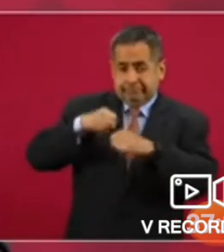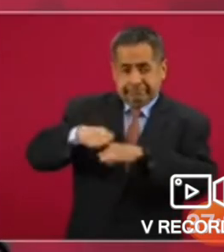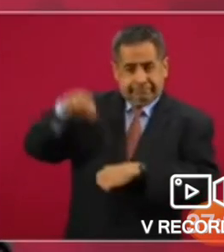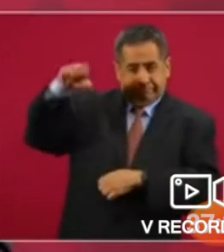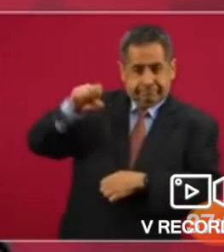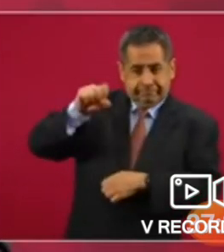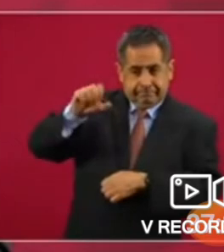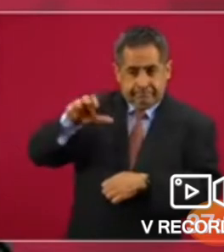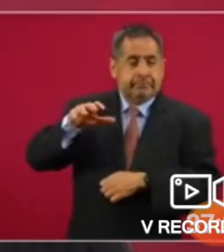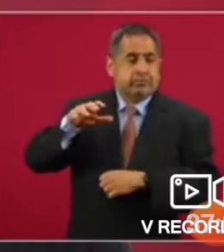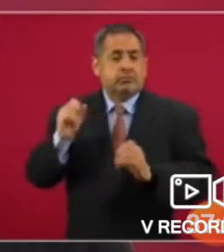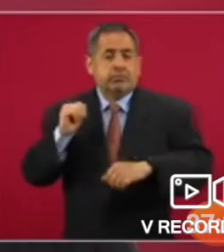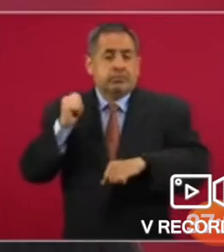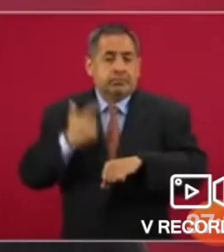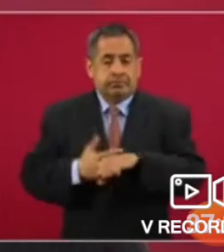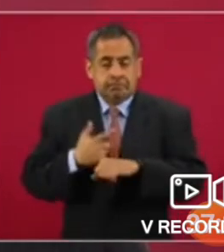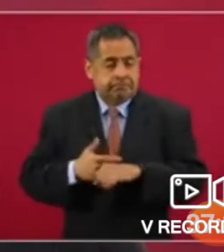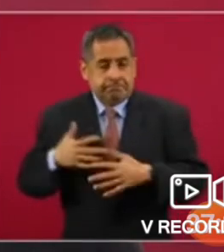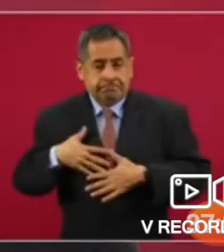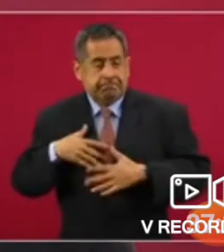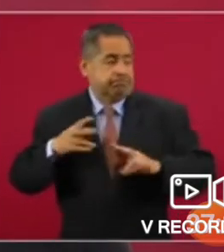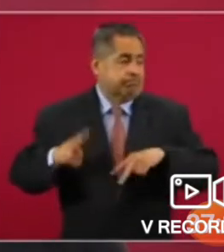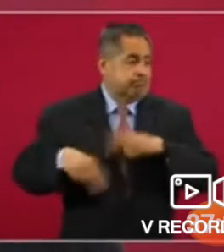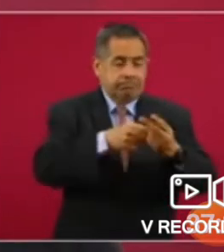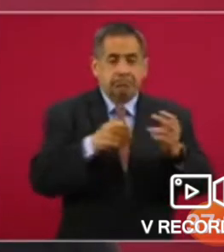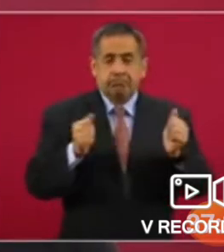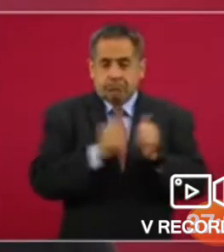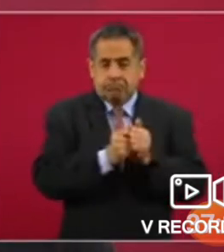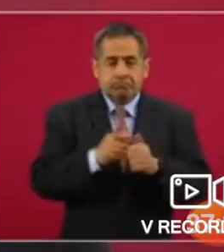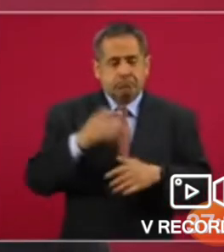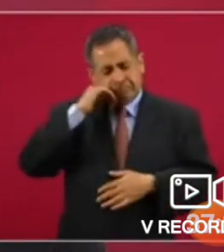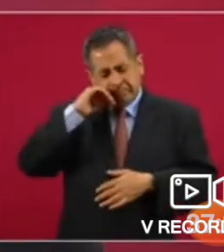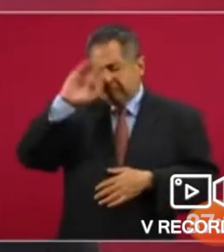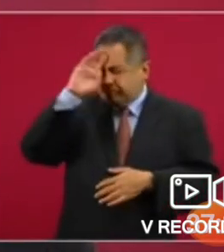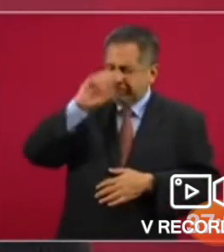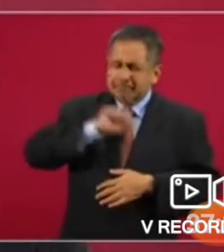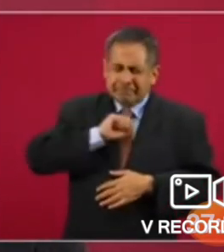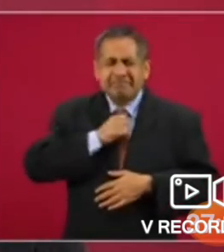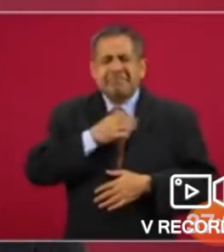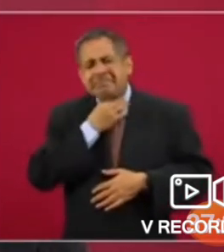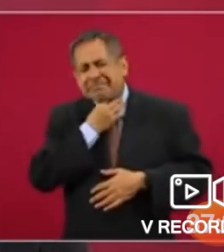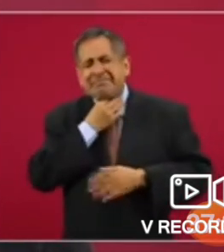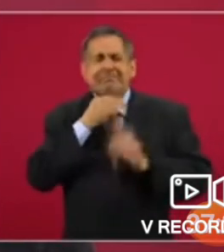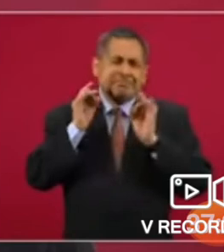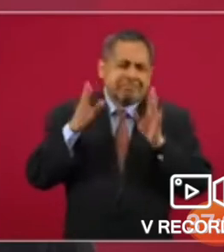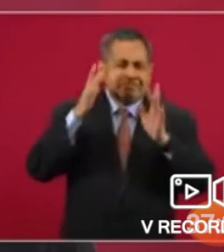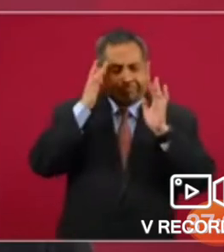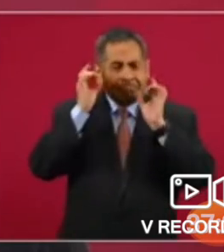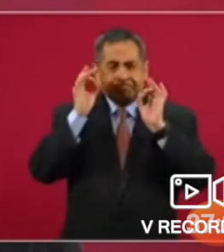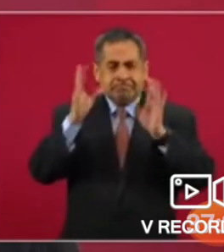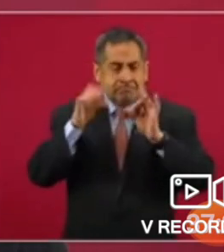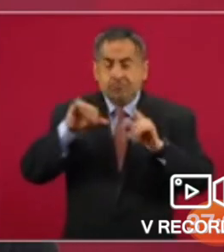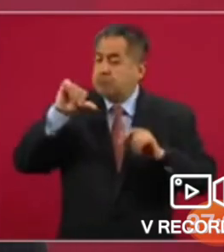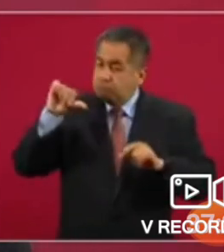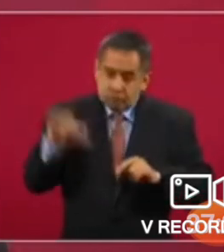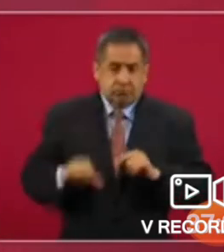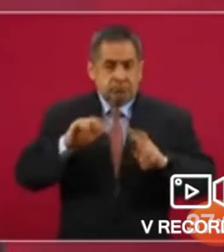alguna enfermedad crónica y presenta los síntomas de COVID, fiebre, tos, dolor de garganta, dolor de cabeza, malestar